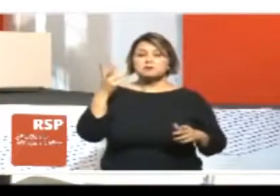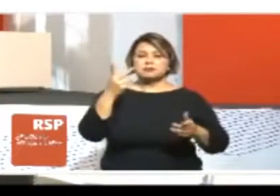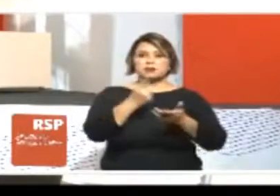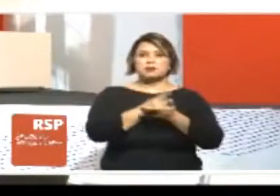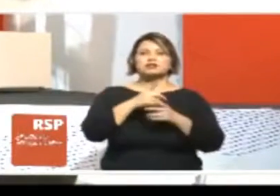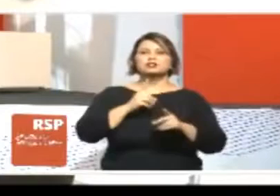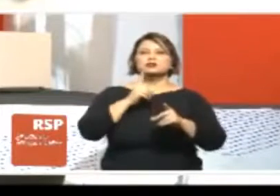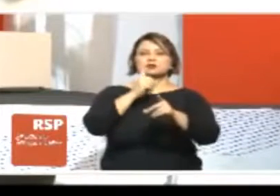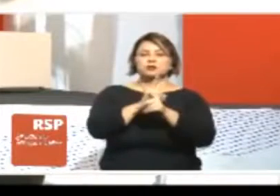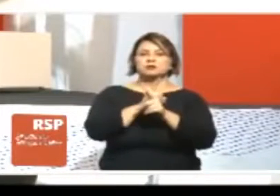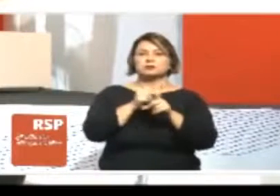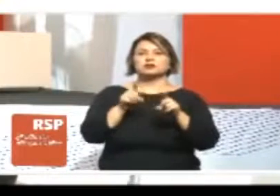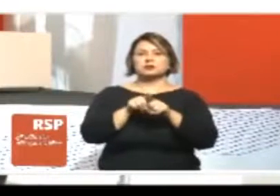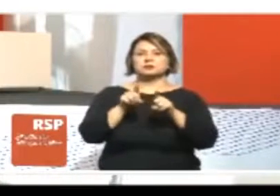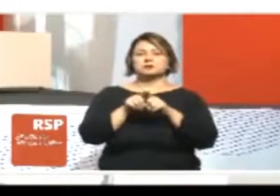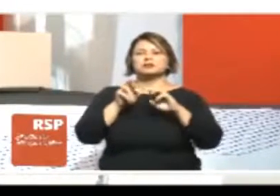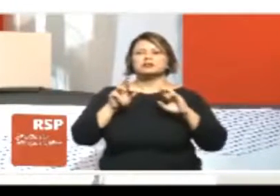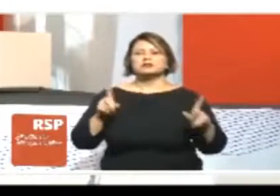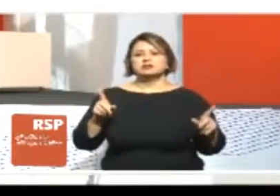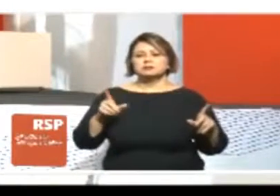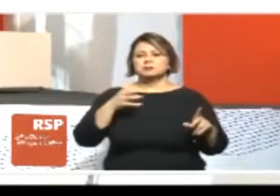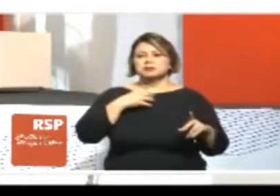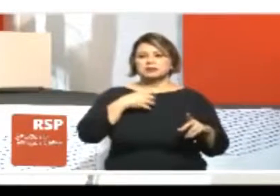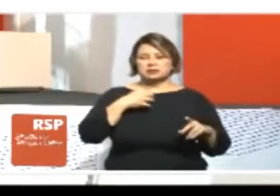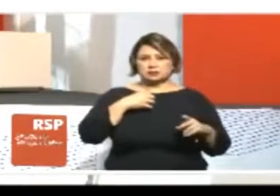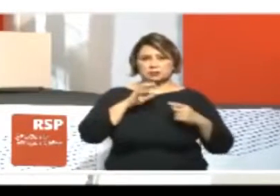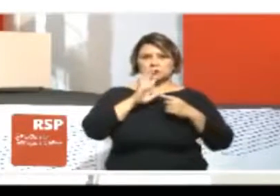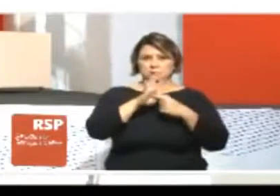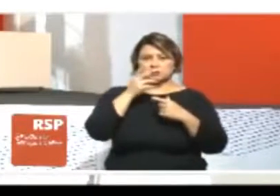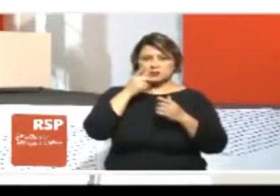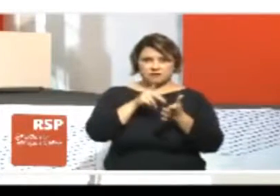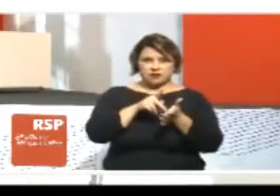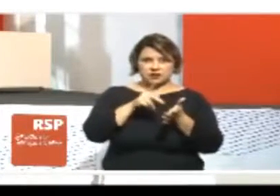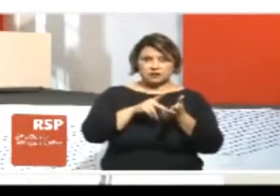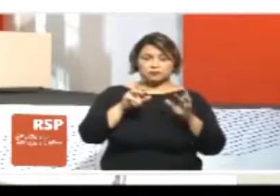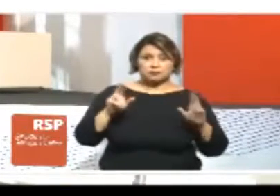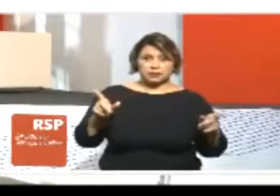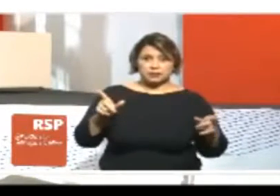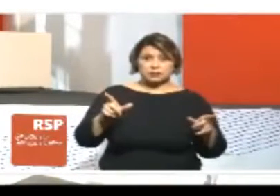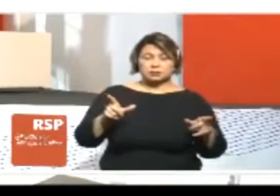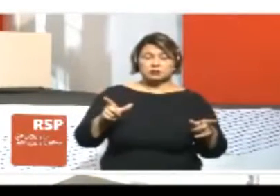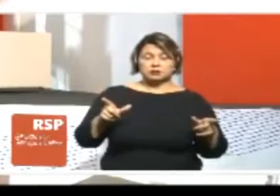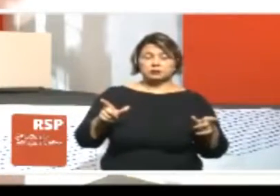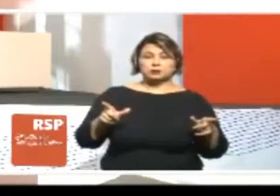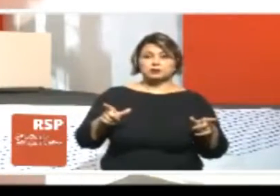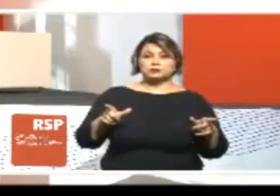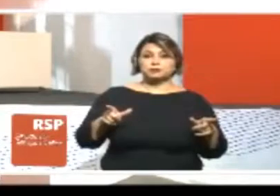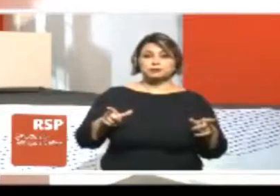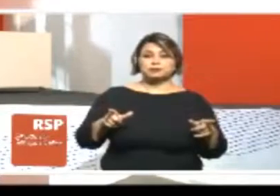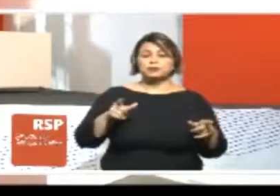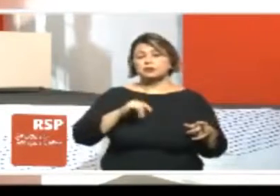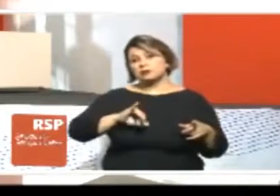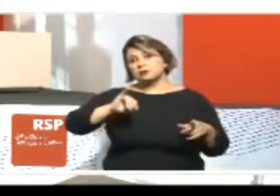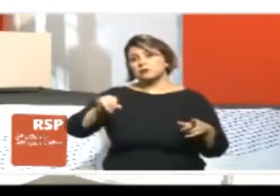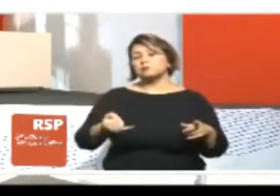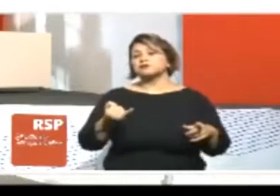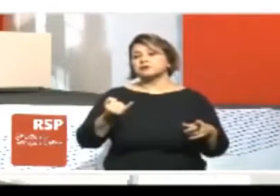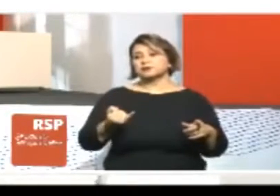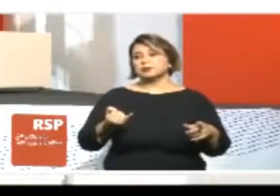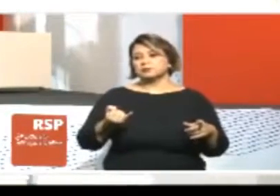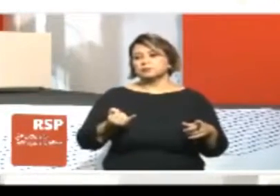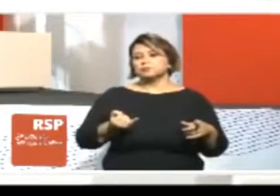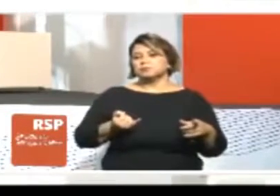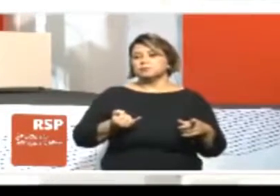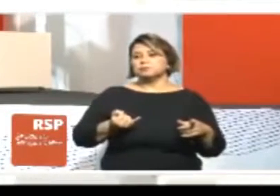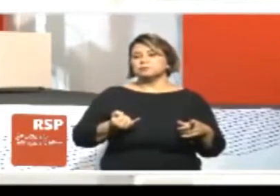hay existe desigualdad también en términos de oportunidades. So, la ley dice,